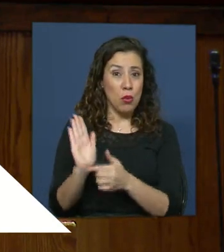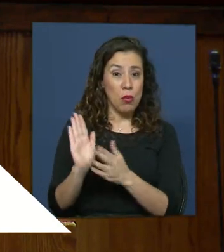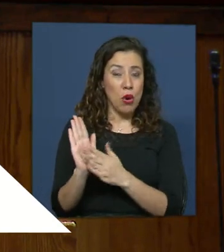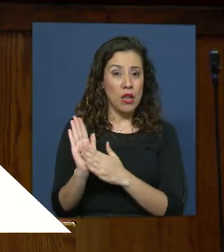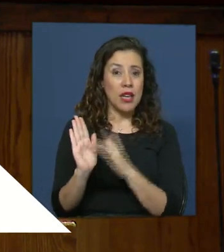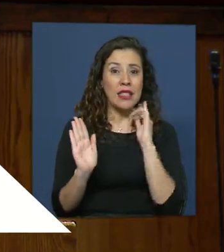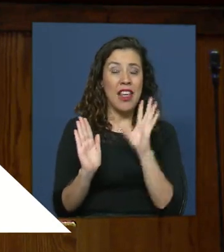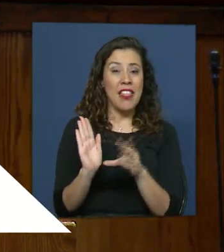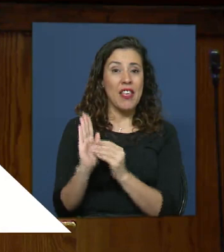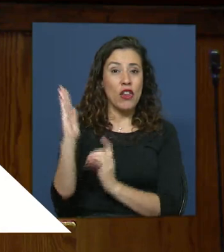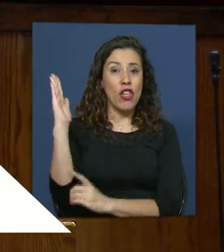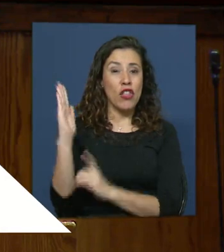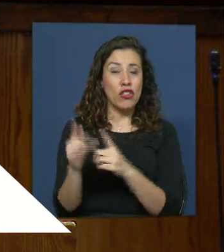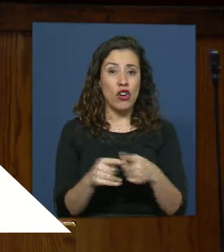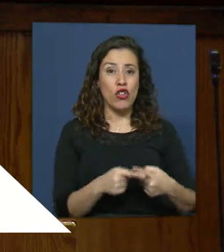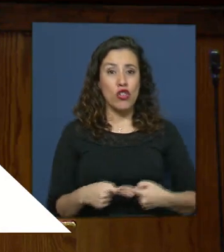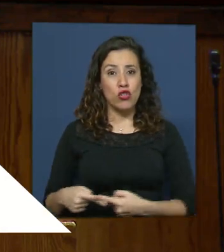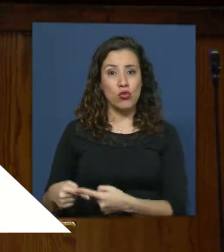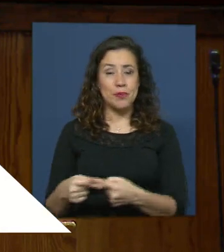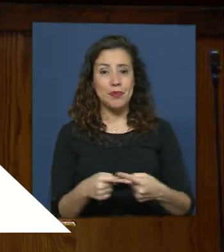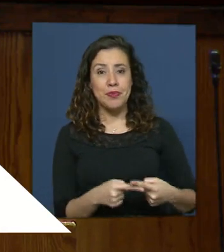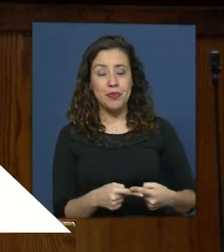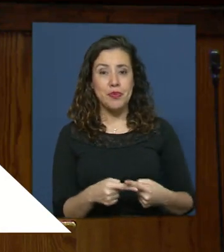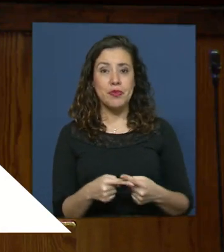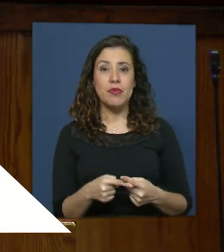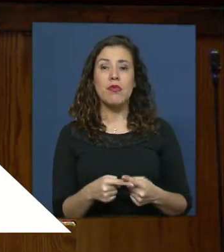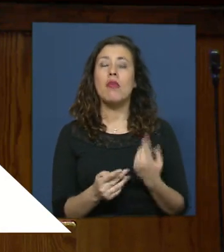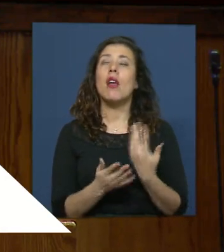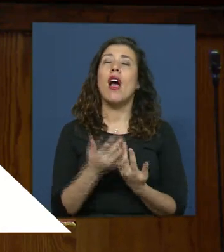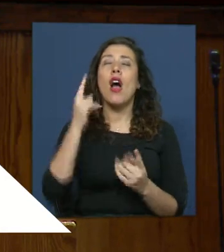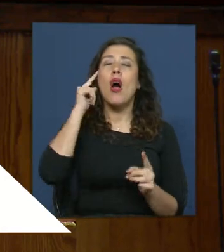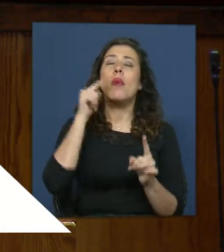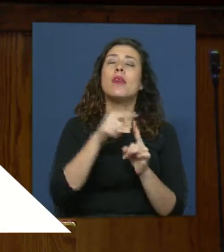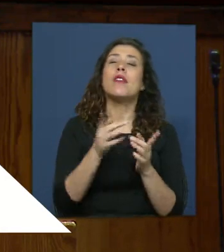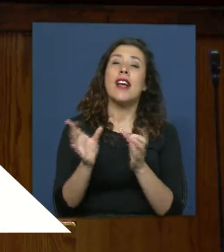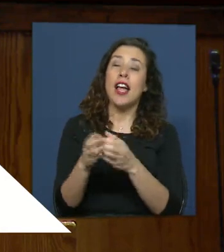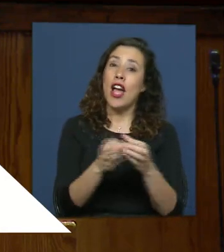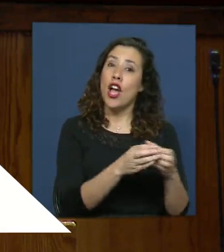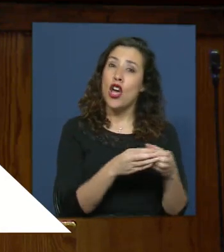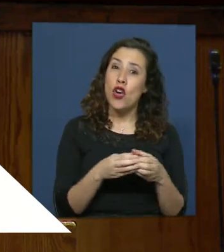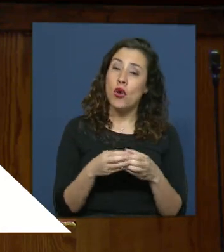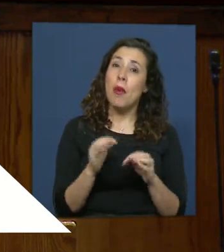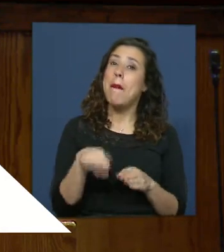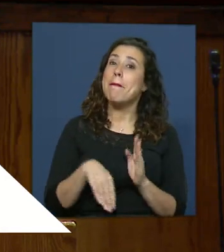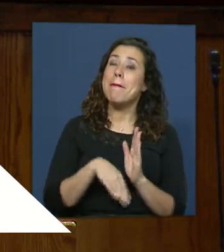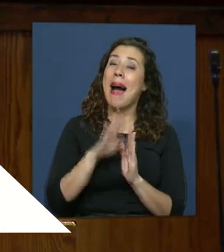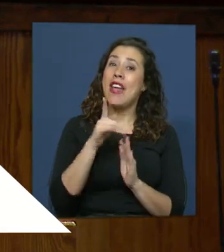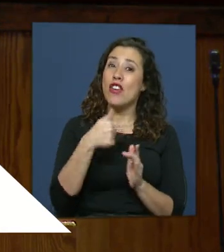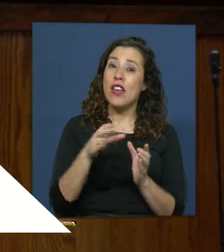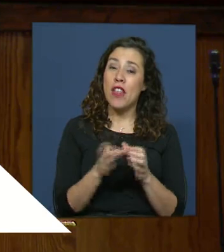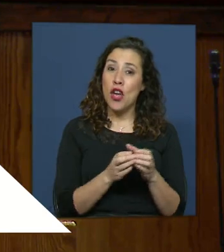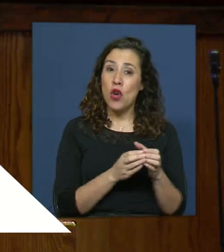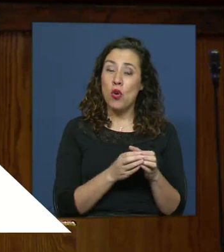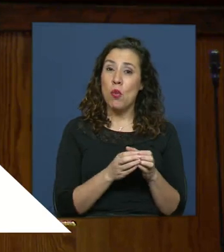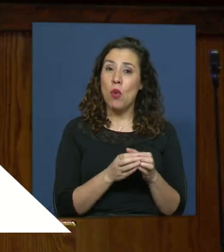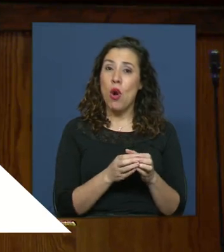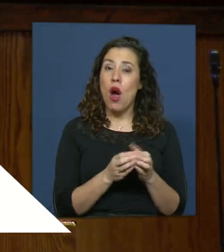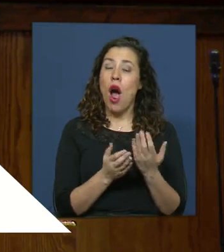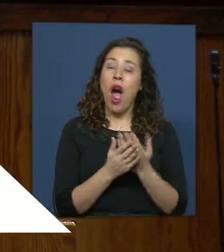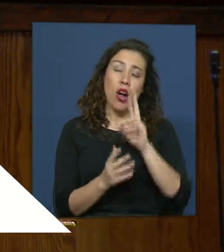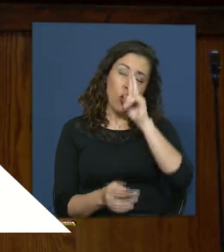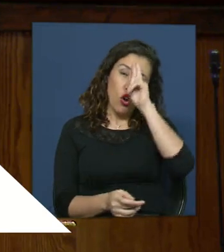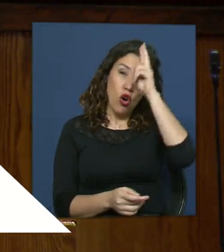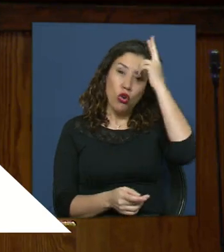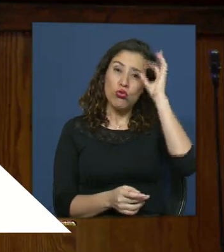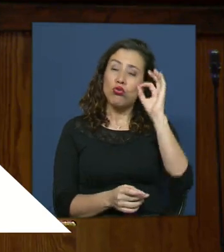son parte del desarrollo de la sociedad, se apoya en la idea de que estos grupos, o la mayoría de ellos, mantienen sus